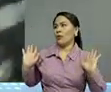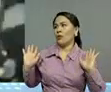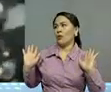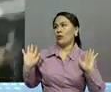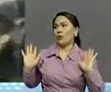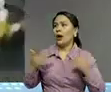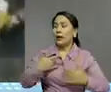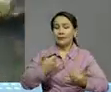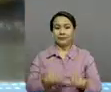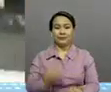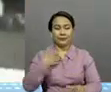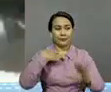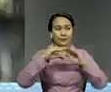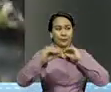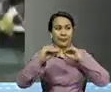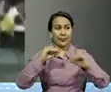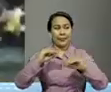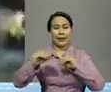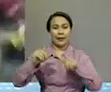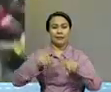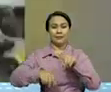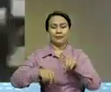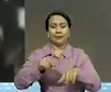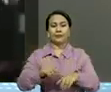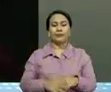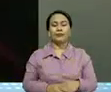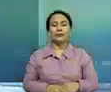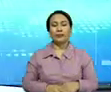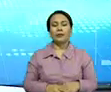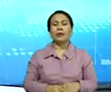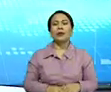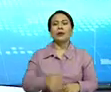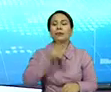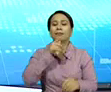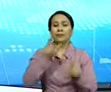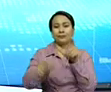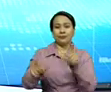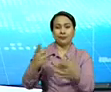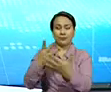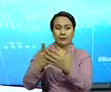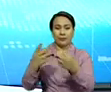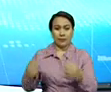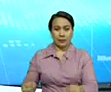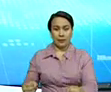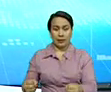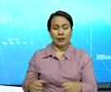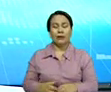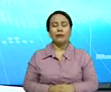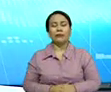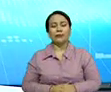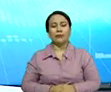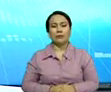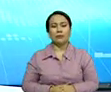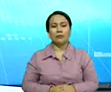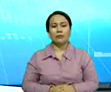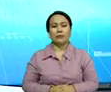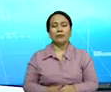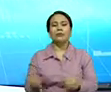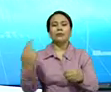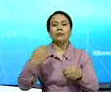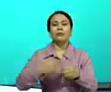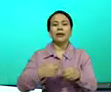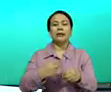Quiero contarles, José Luis y amables televidentes, que internos de la penitenciaría del Litoral